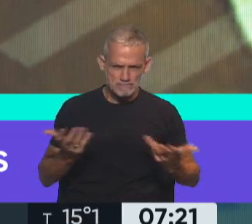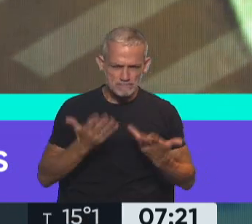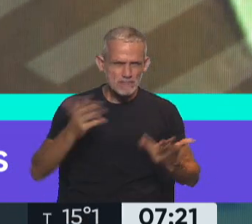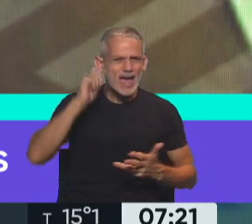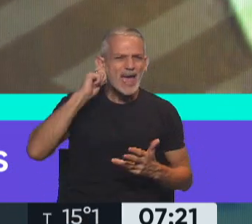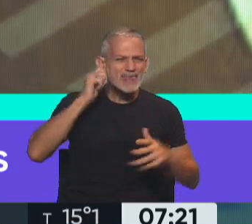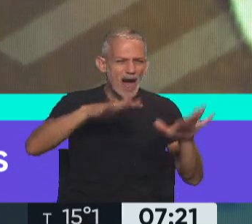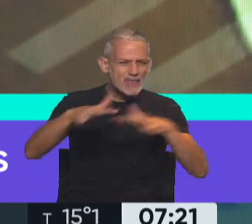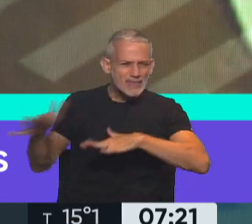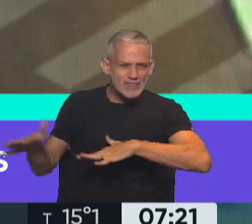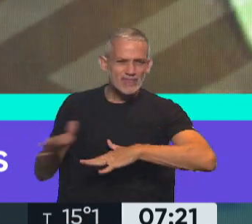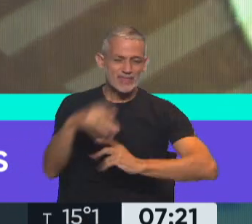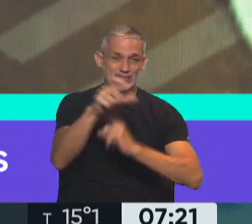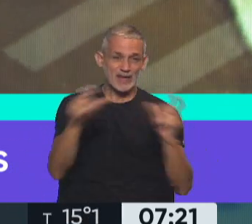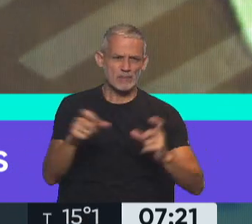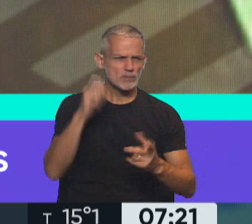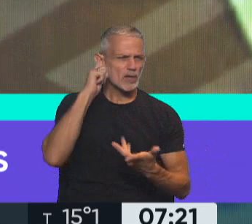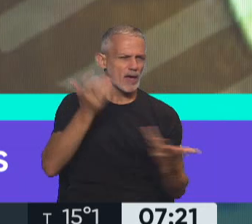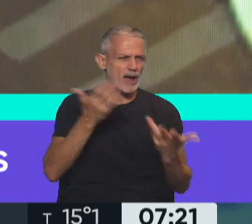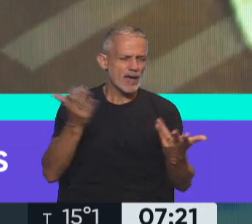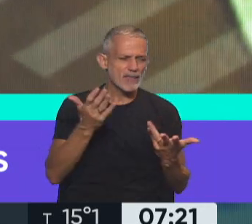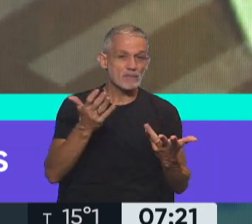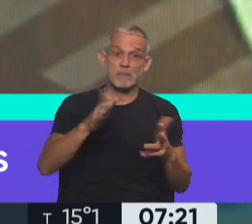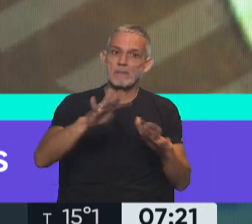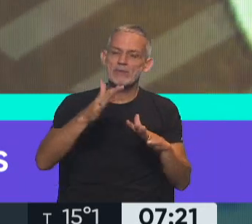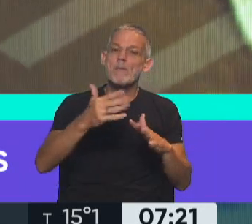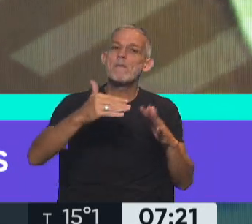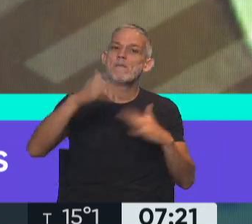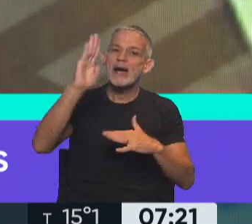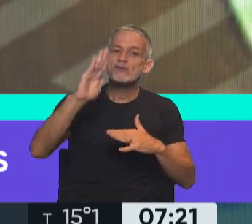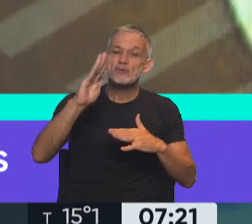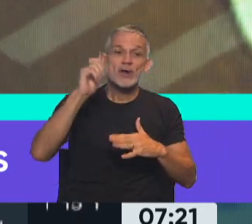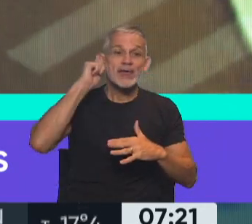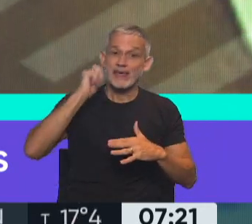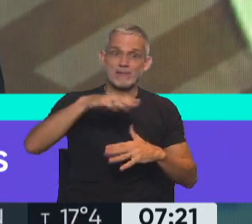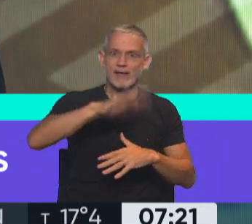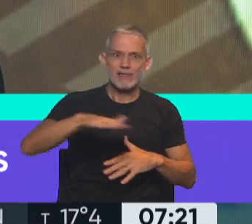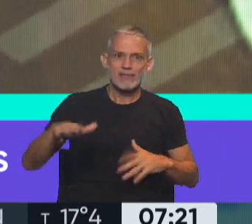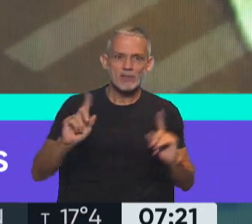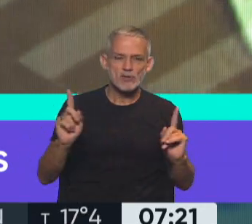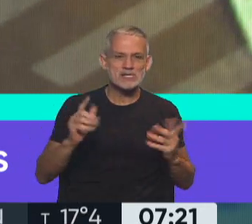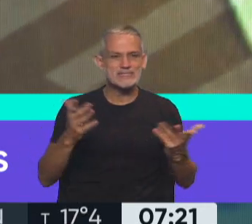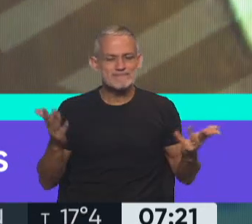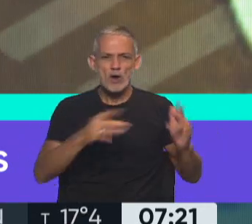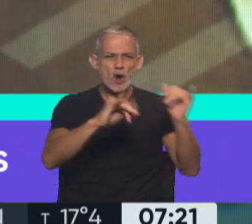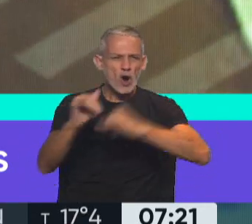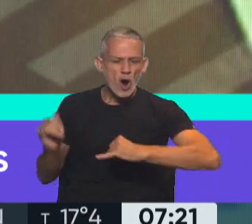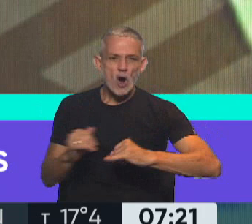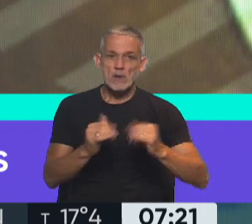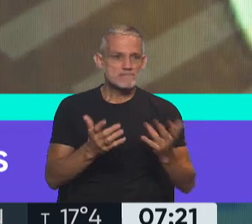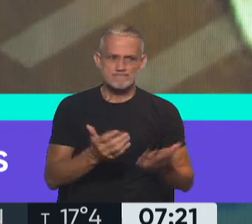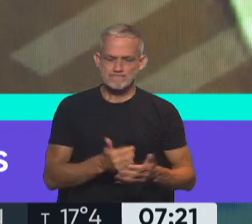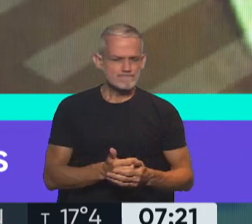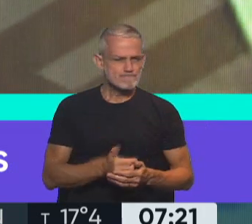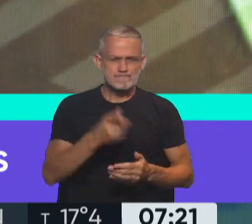edad promedio de las personas afectadas. Son todas personas mayores de edad, no hay mayormente jóvenes,